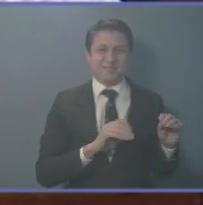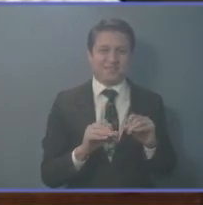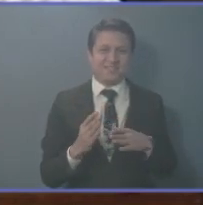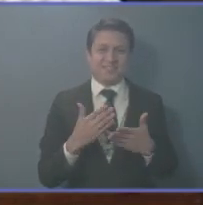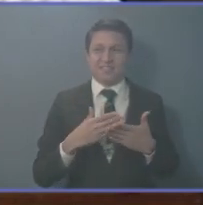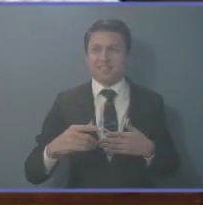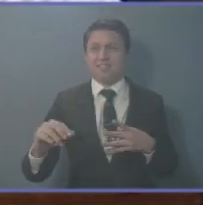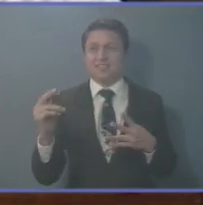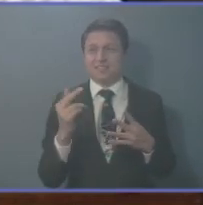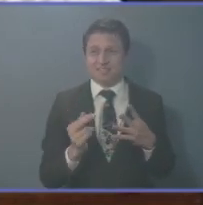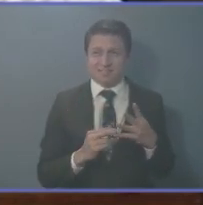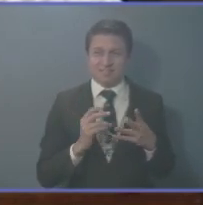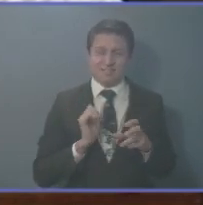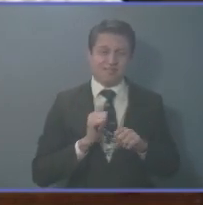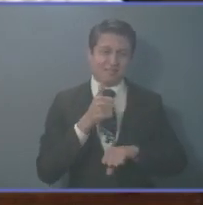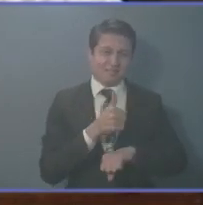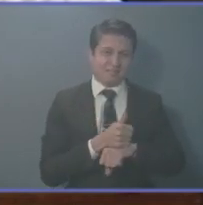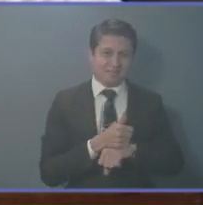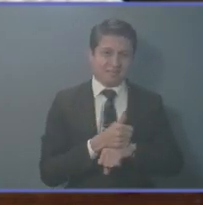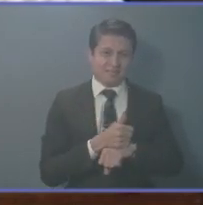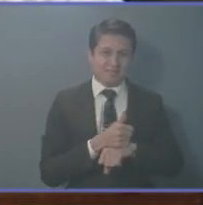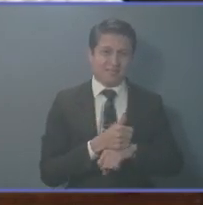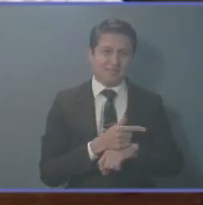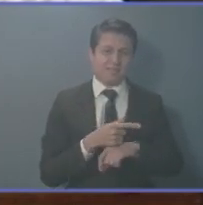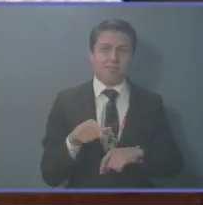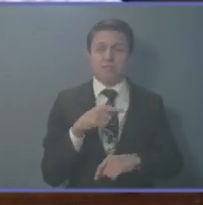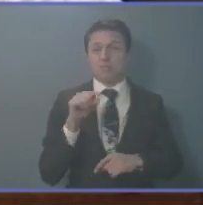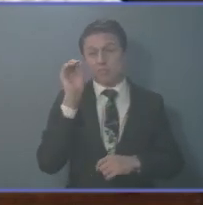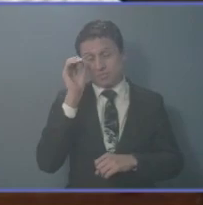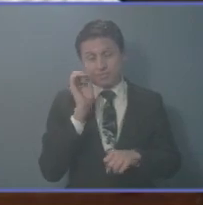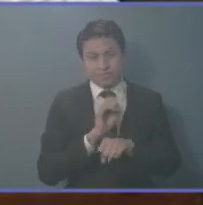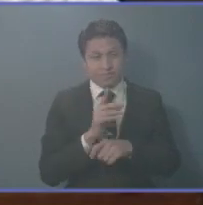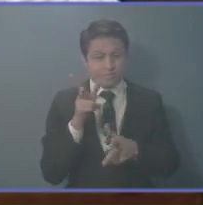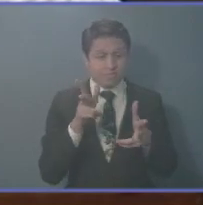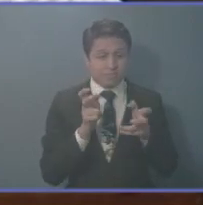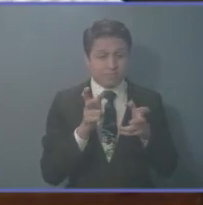una normativa que establezca el aislamiento, cuarentena, observación y vigilancia